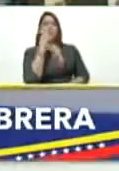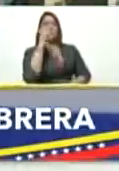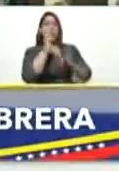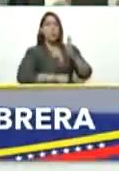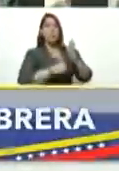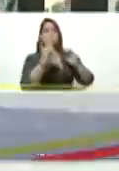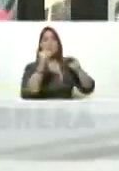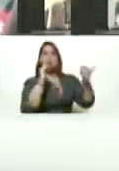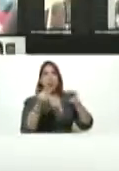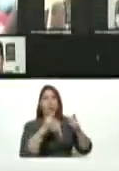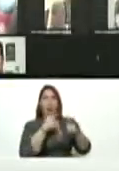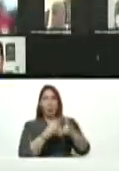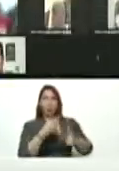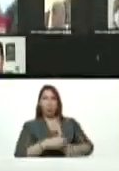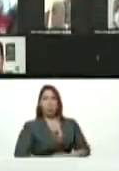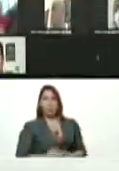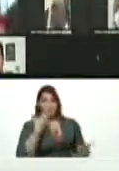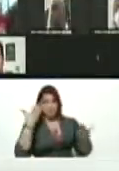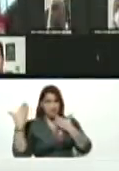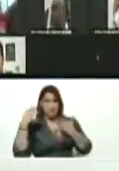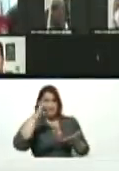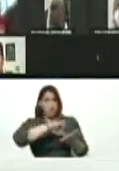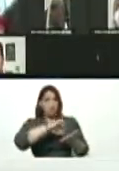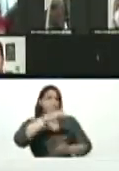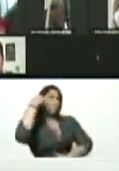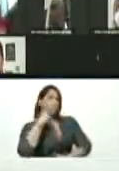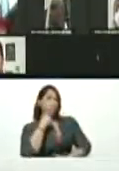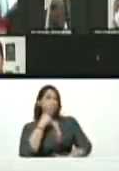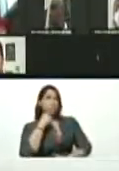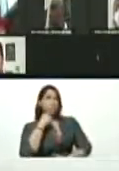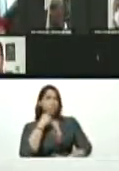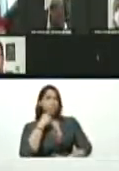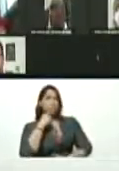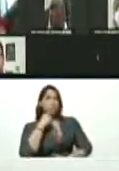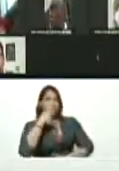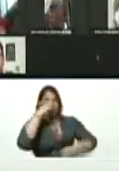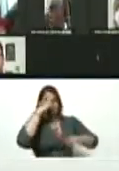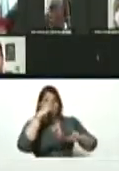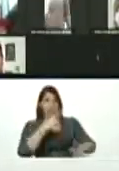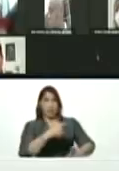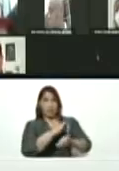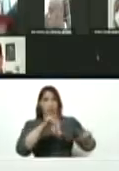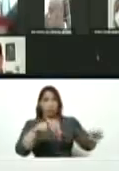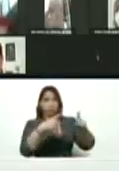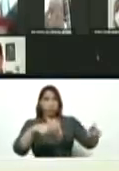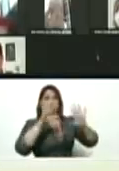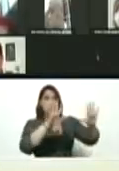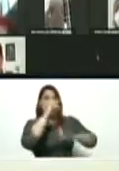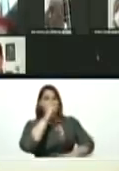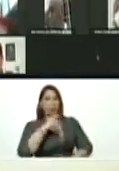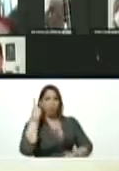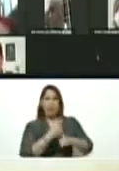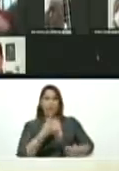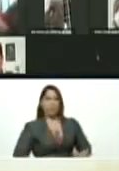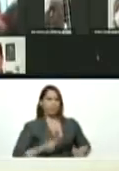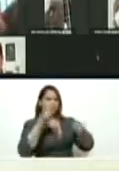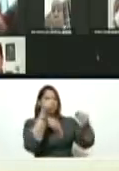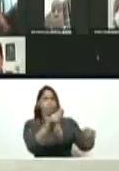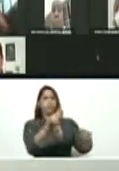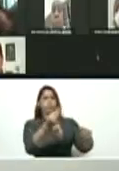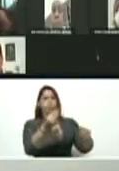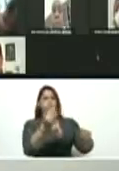por eso la central bolivariana que cumple 10 años tiene que presentar un